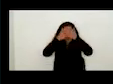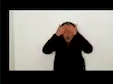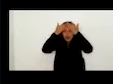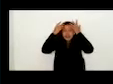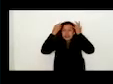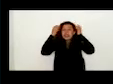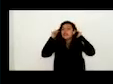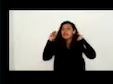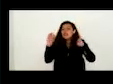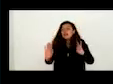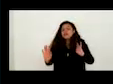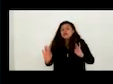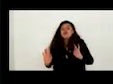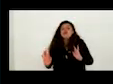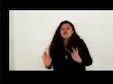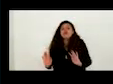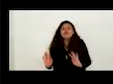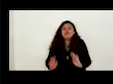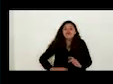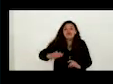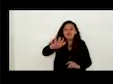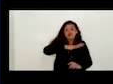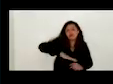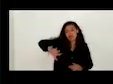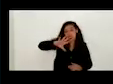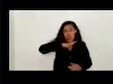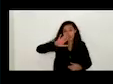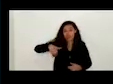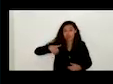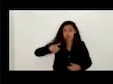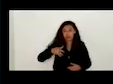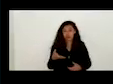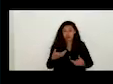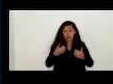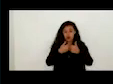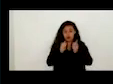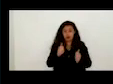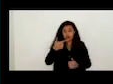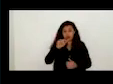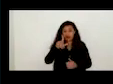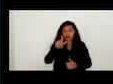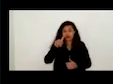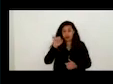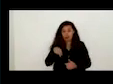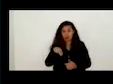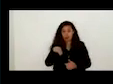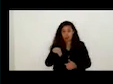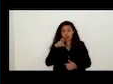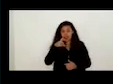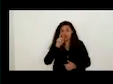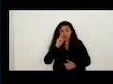tanta una población general lo pueda tener. Aparte, un pan sin gluten no quiere decir que sea